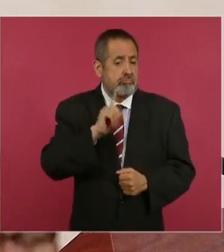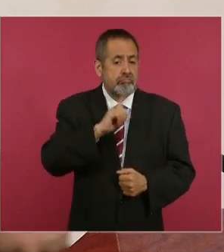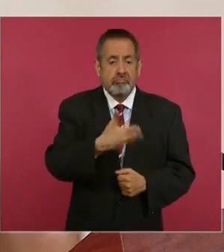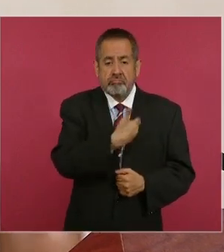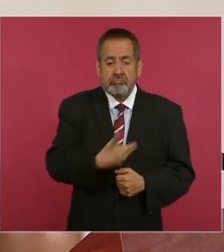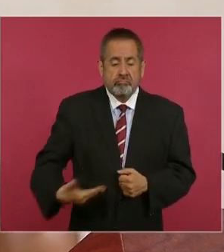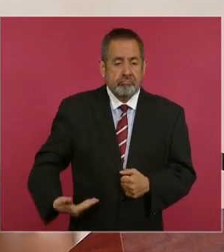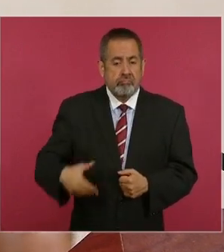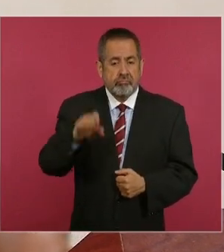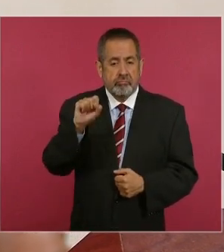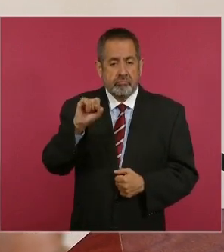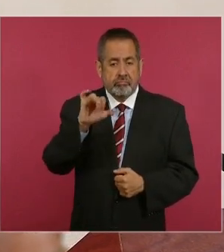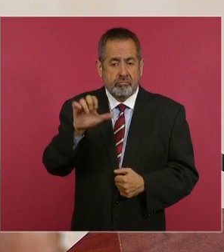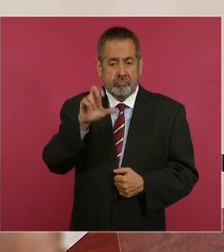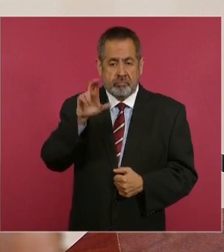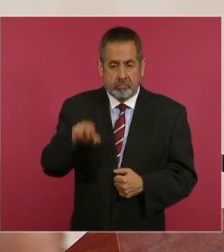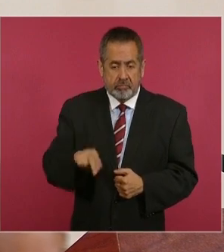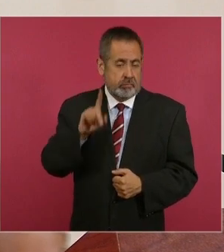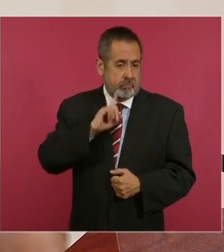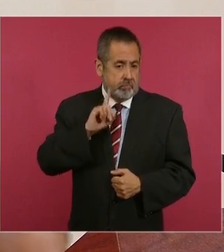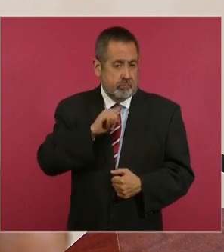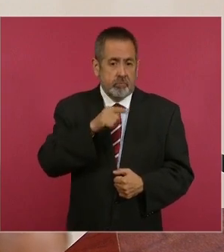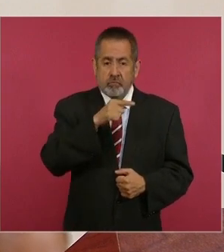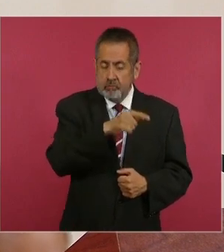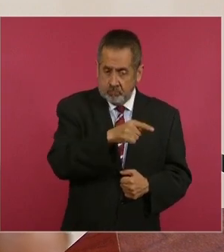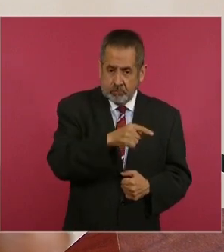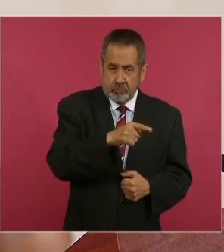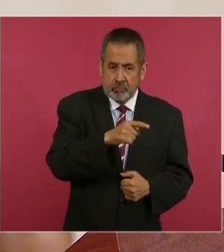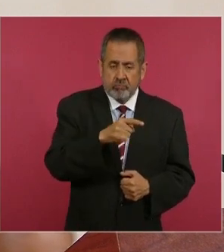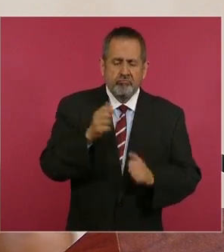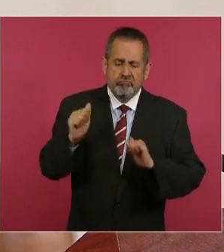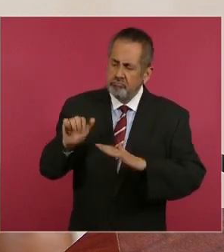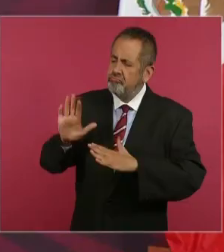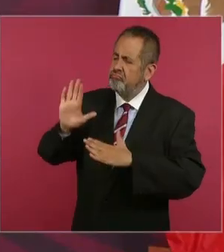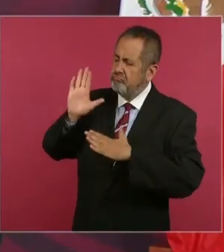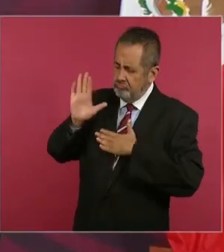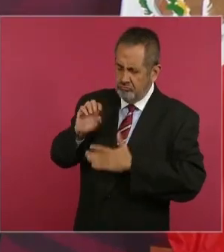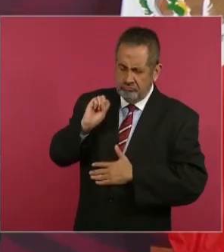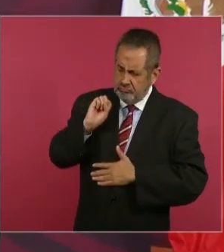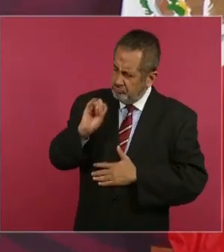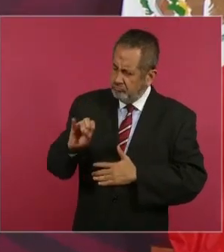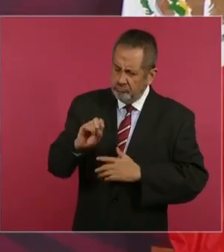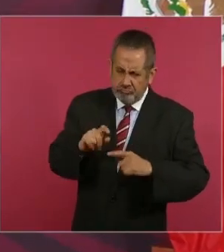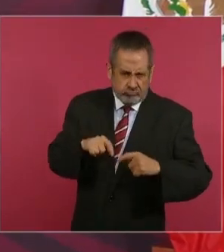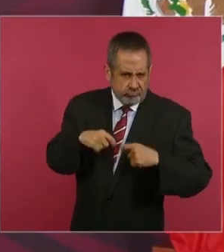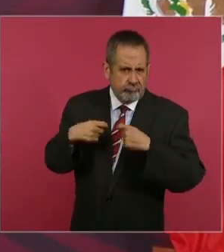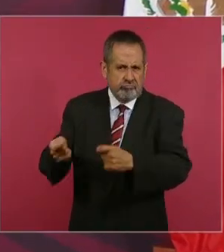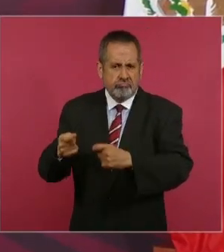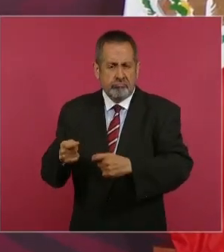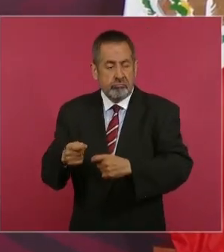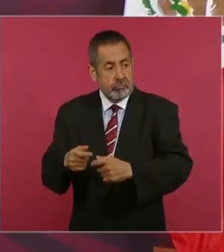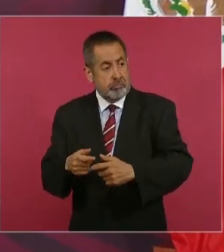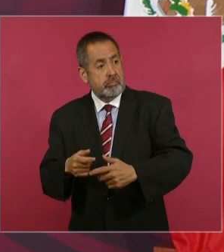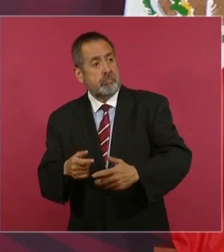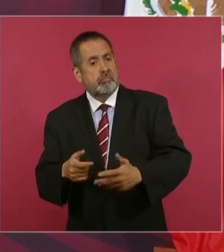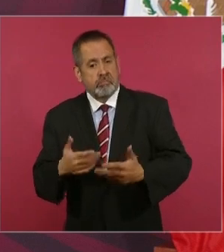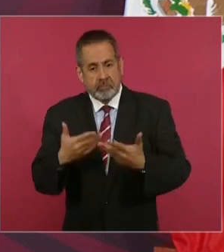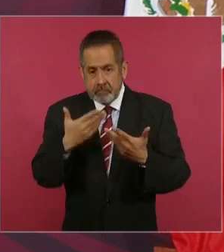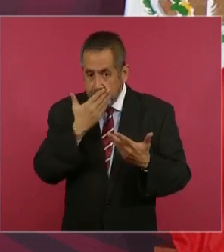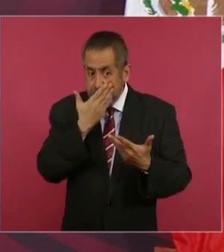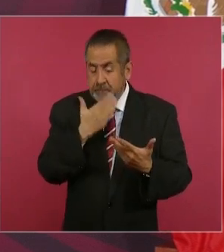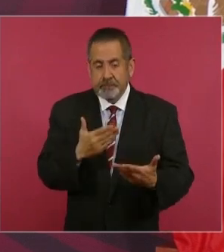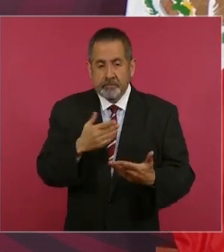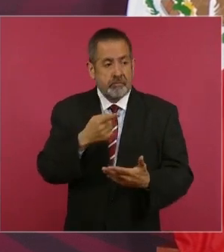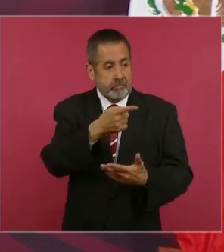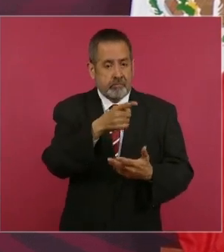presidenta de la suprema corte se comprometa a que